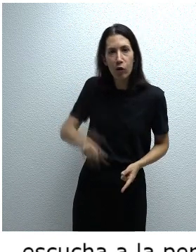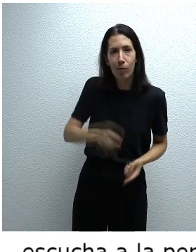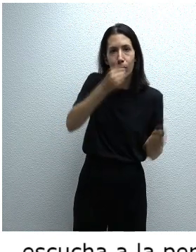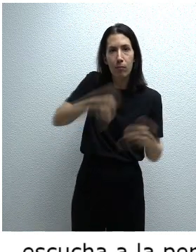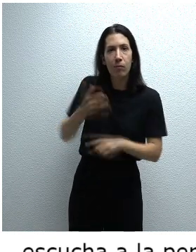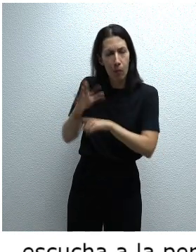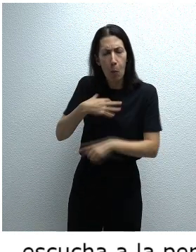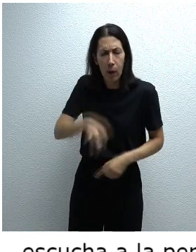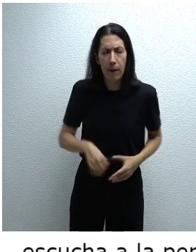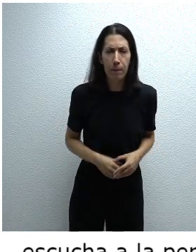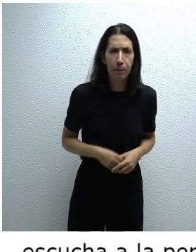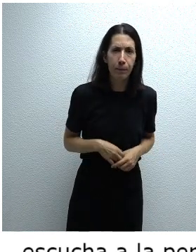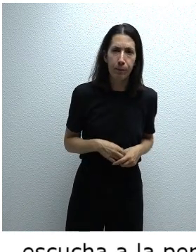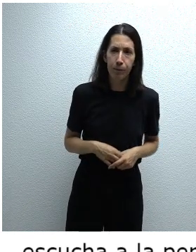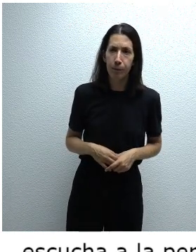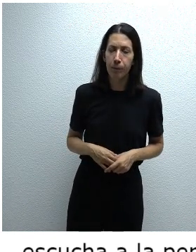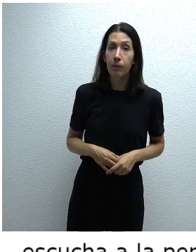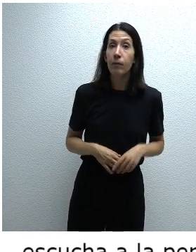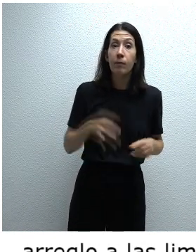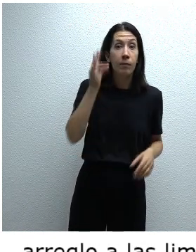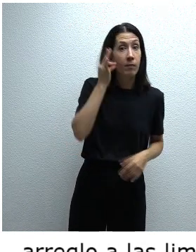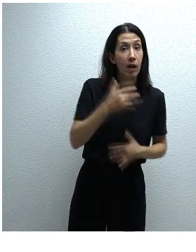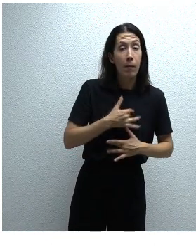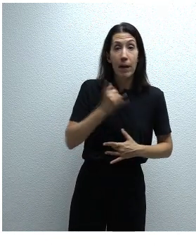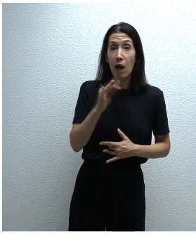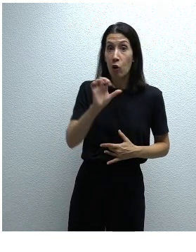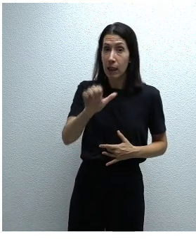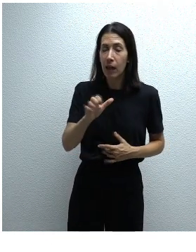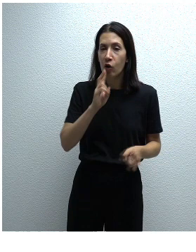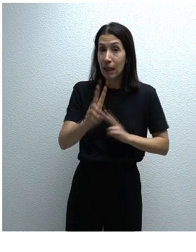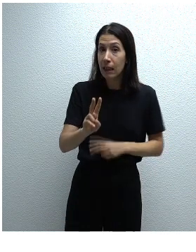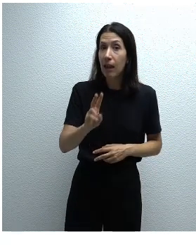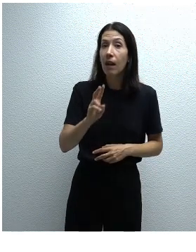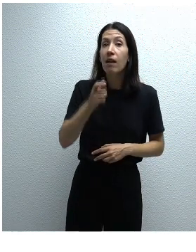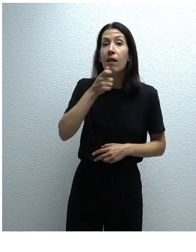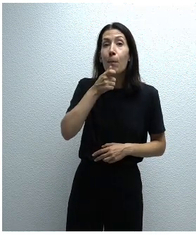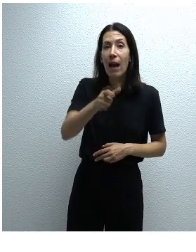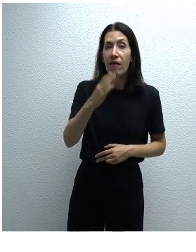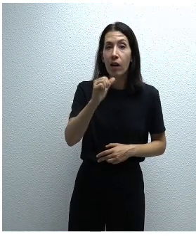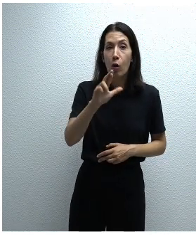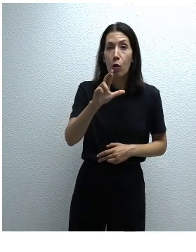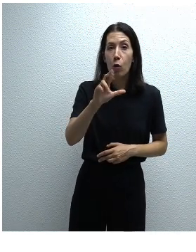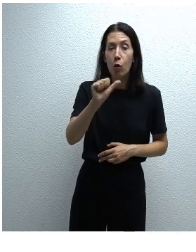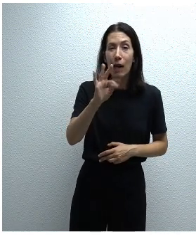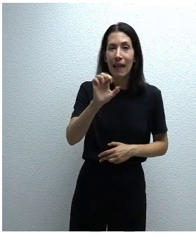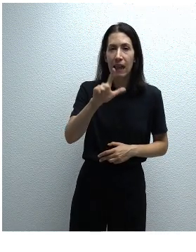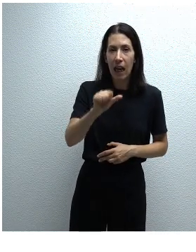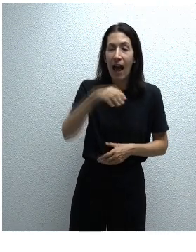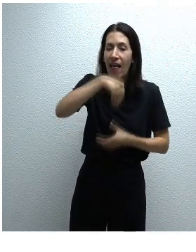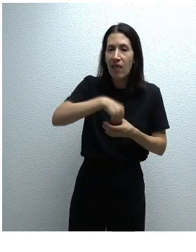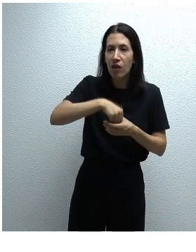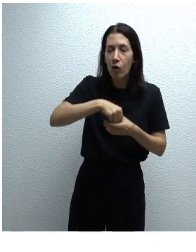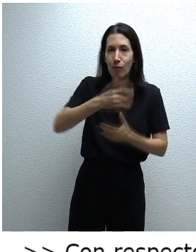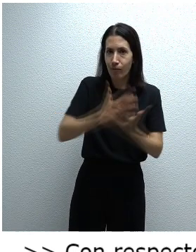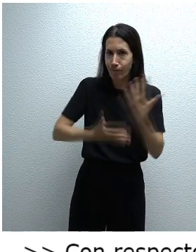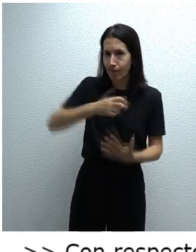esa vía. Con respecto a la curatela, sí hay que añadir, el nombre de curatela es como un baúl en el que caben muchas cosas.